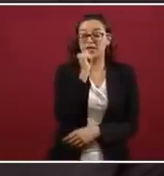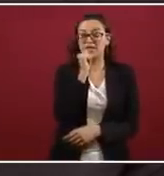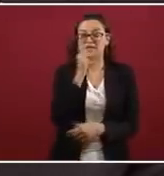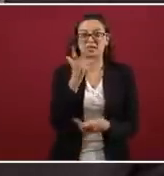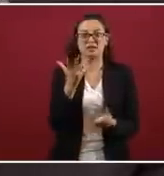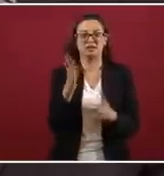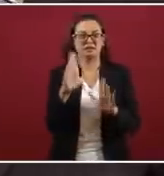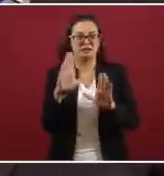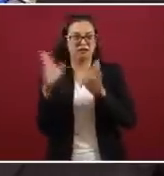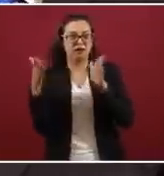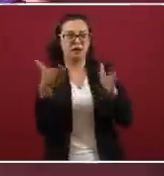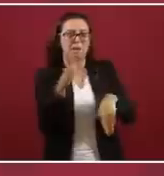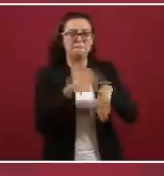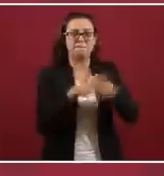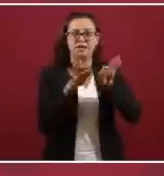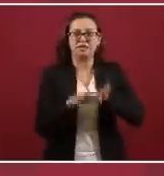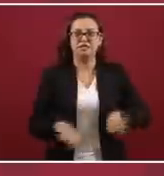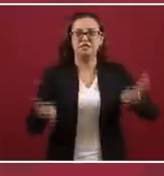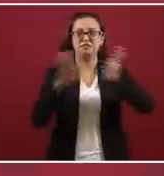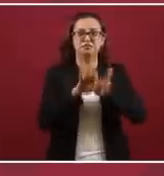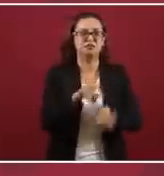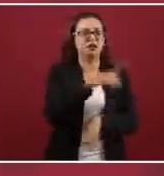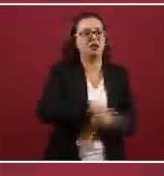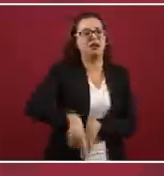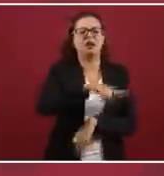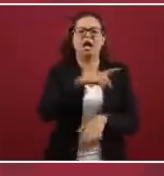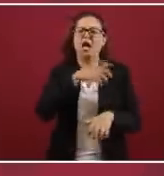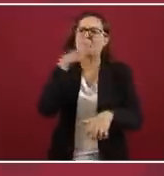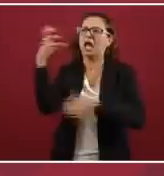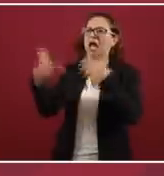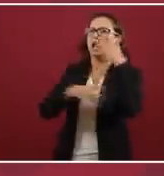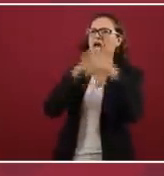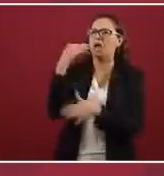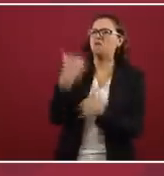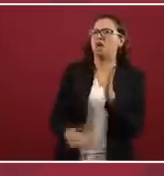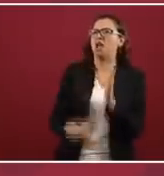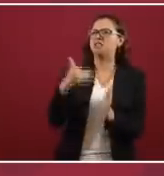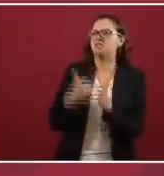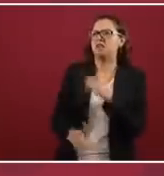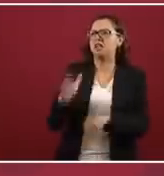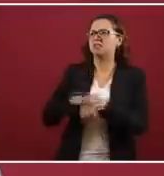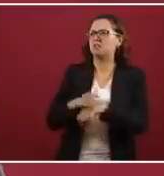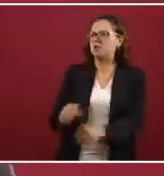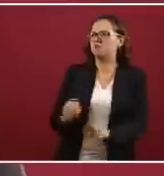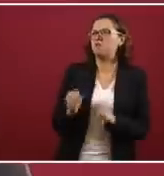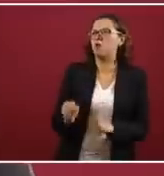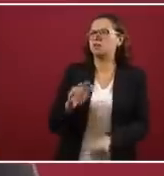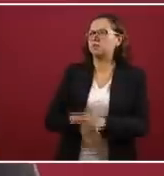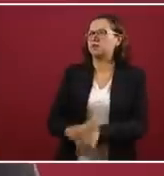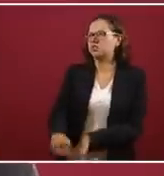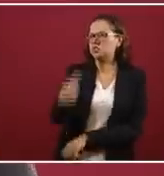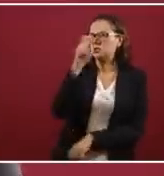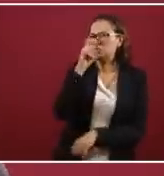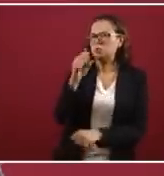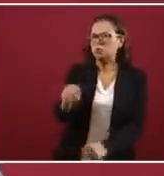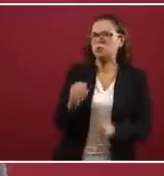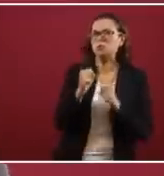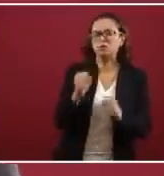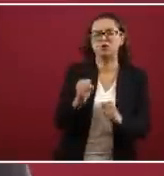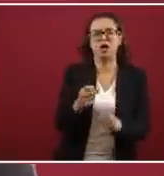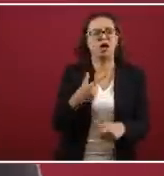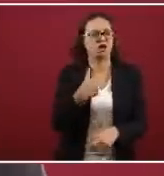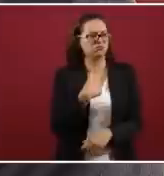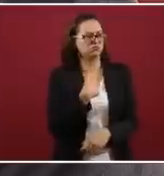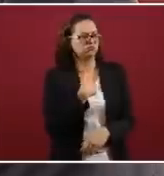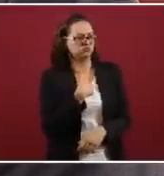tanta importancia a quienes gritan ahora de que hace falta la mano dura y luego van a